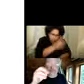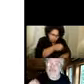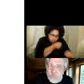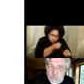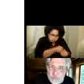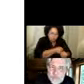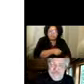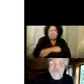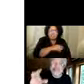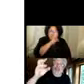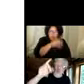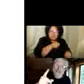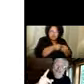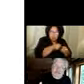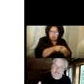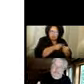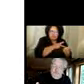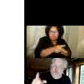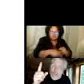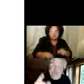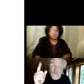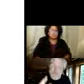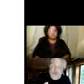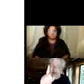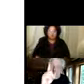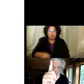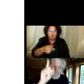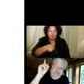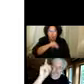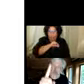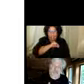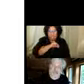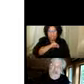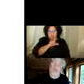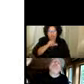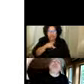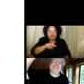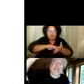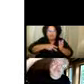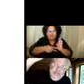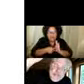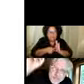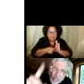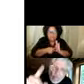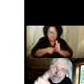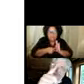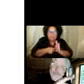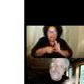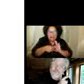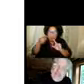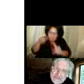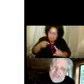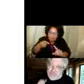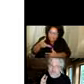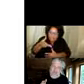enfocaba en el grupo laboral y de los proveedores de soporte directo. Y esa es una cotización de su punto de vista de cualidad o calidad.